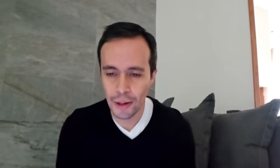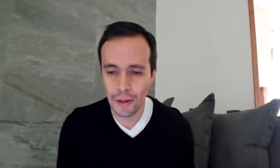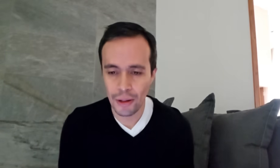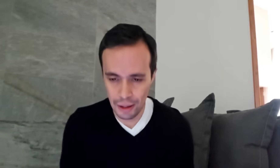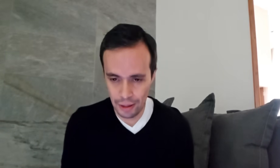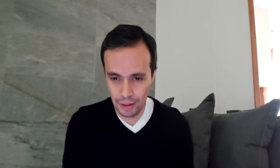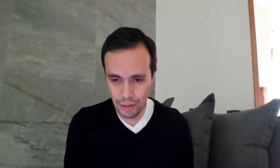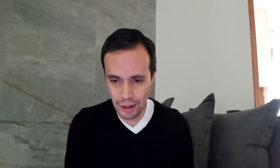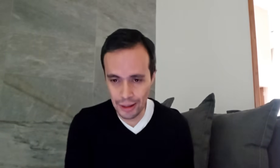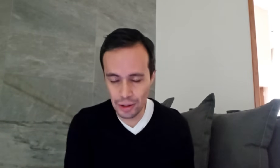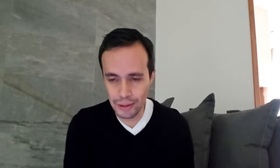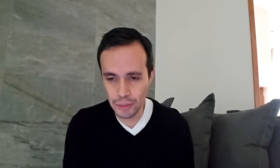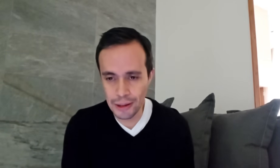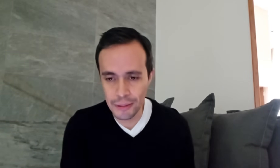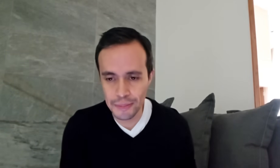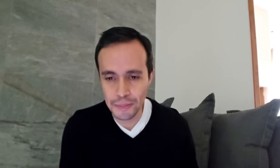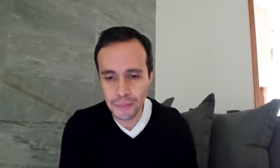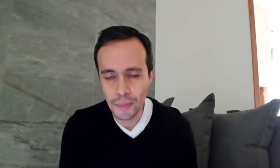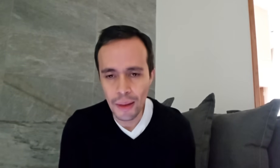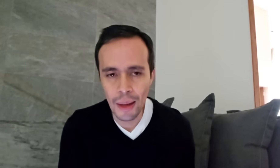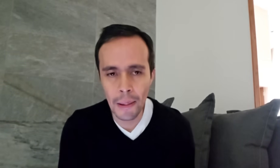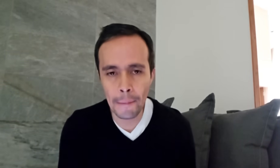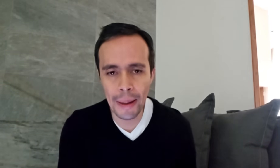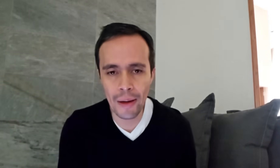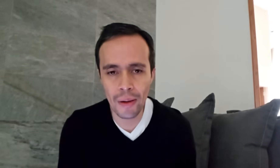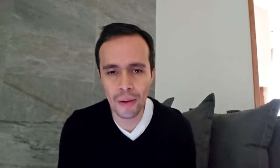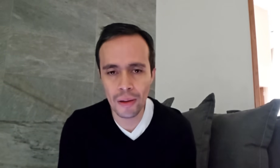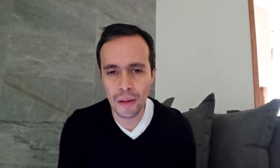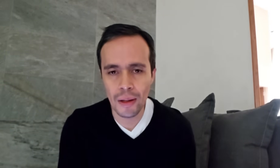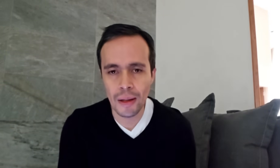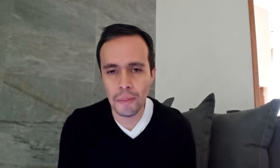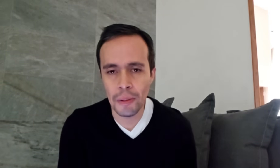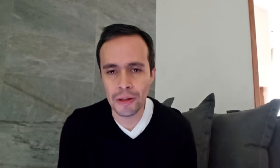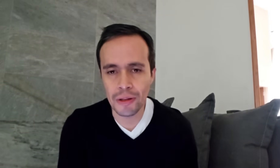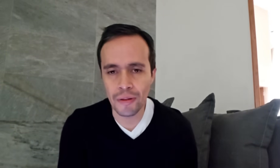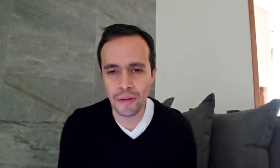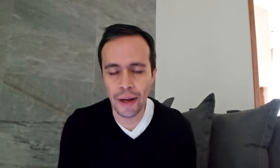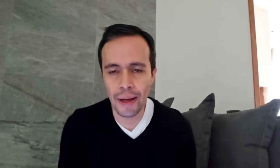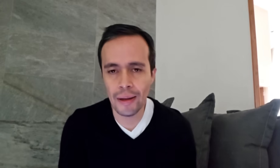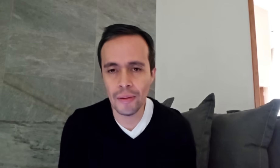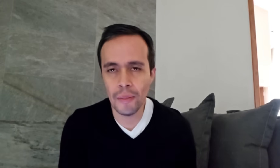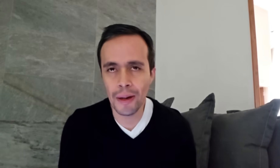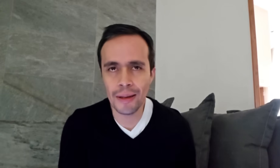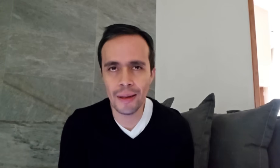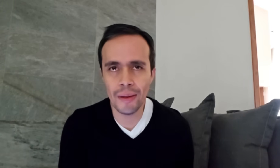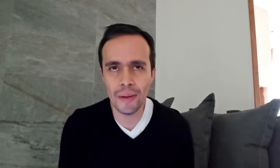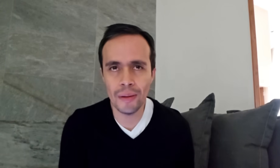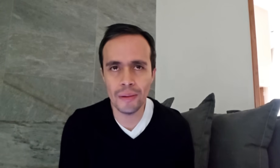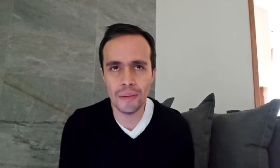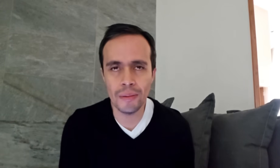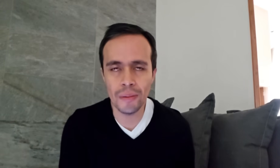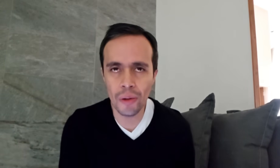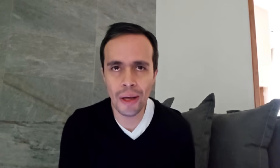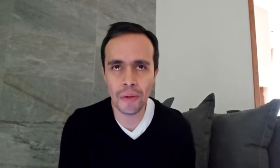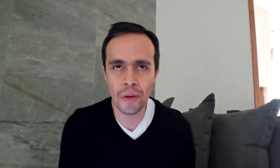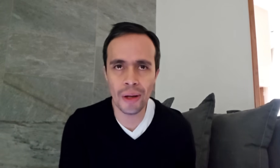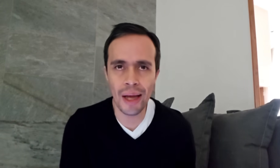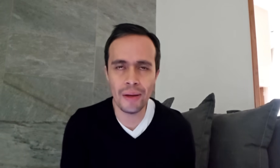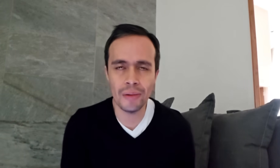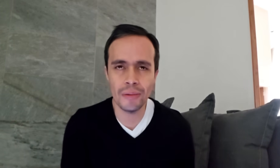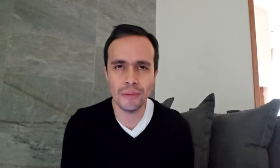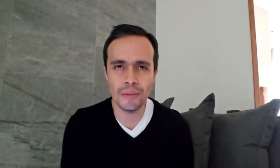¿cómo? Contradicciones, pues, pero pues fue un partido